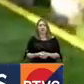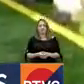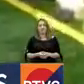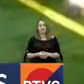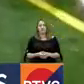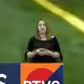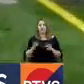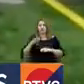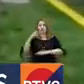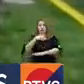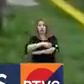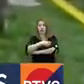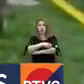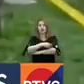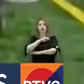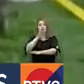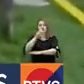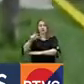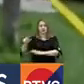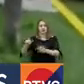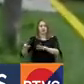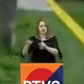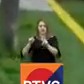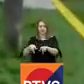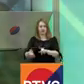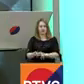también fueron hallados tres cuerpos